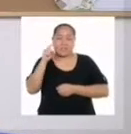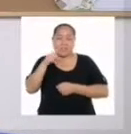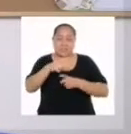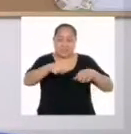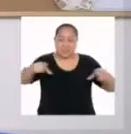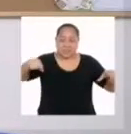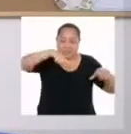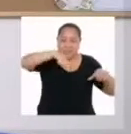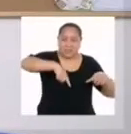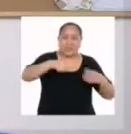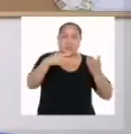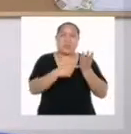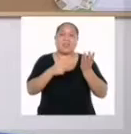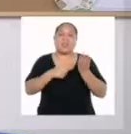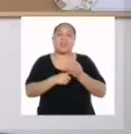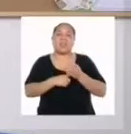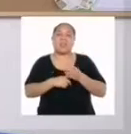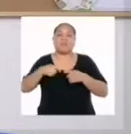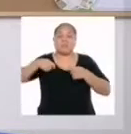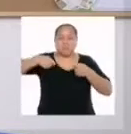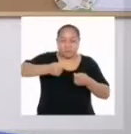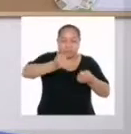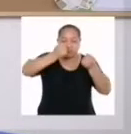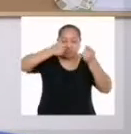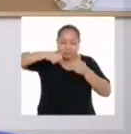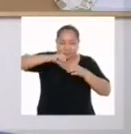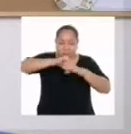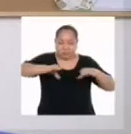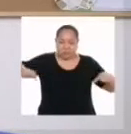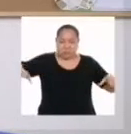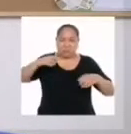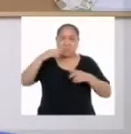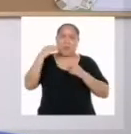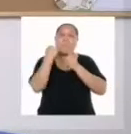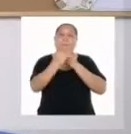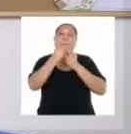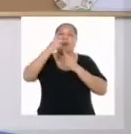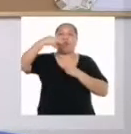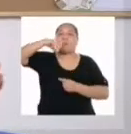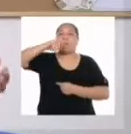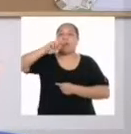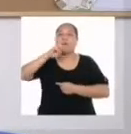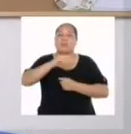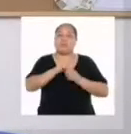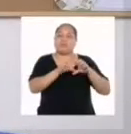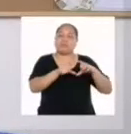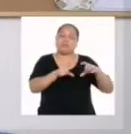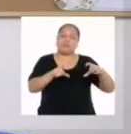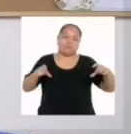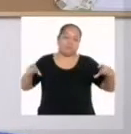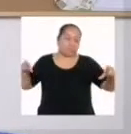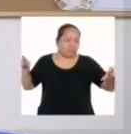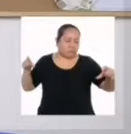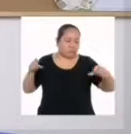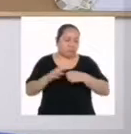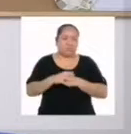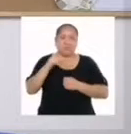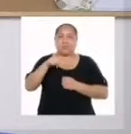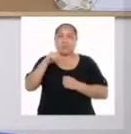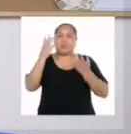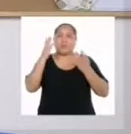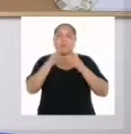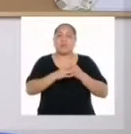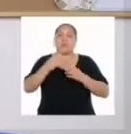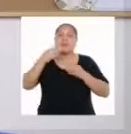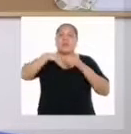una técnica que consiste en hacer una serie de surcos de medio metro de ancho y 100 de metros de largo, que actúan